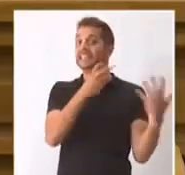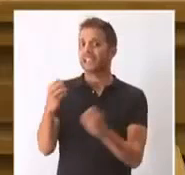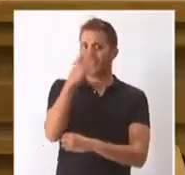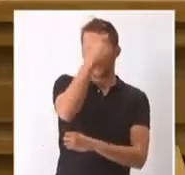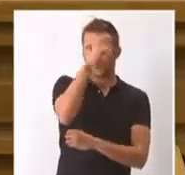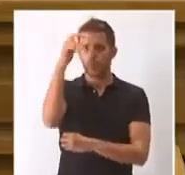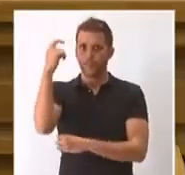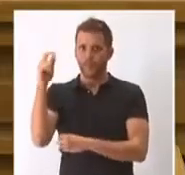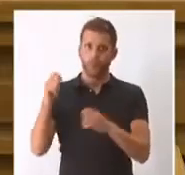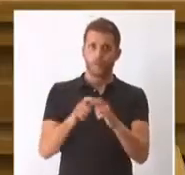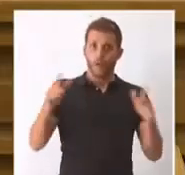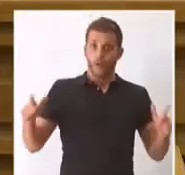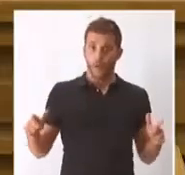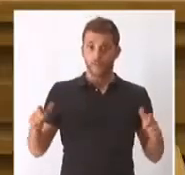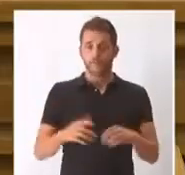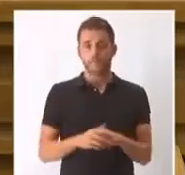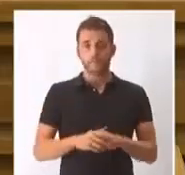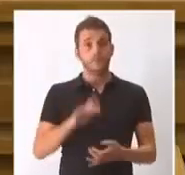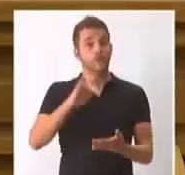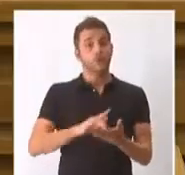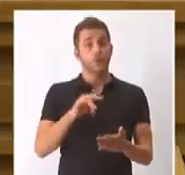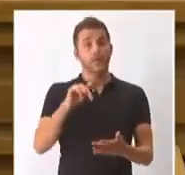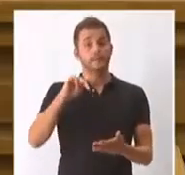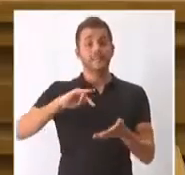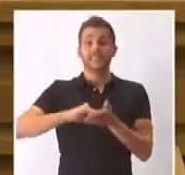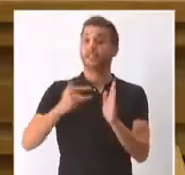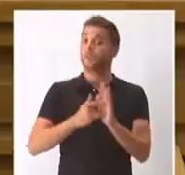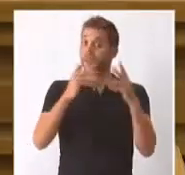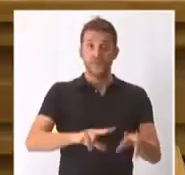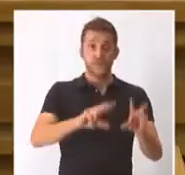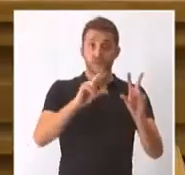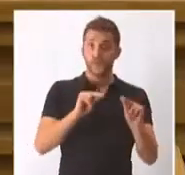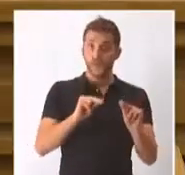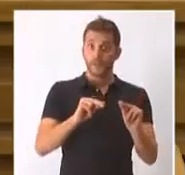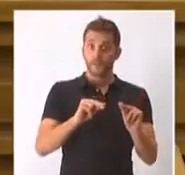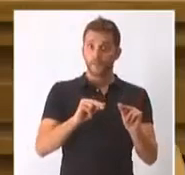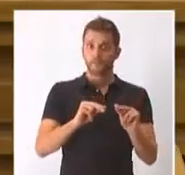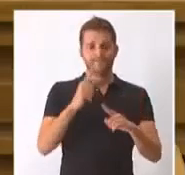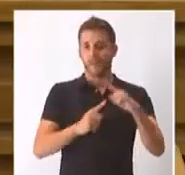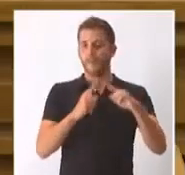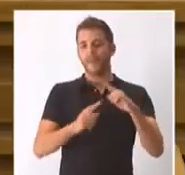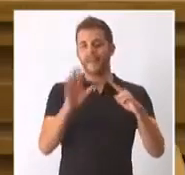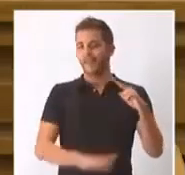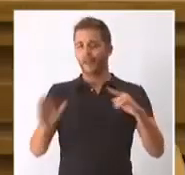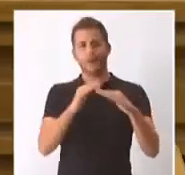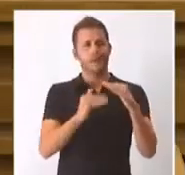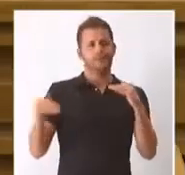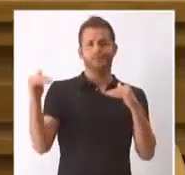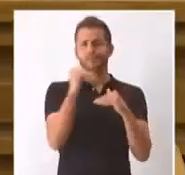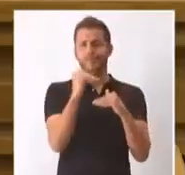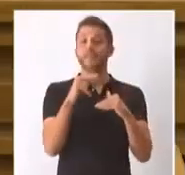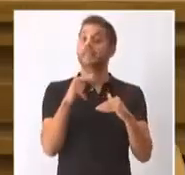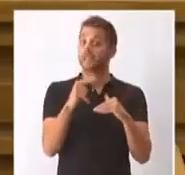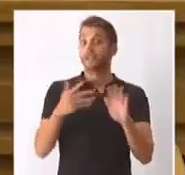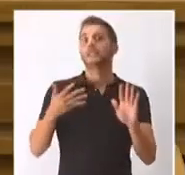autónoma vamos a quedar cuando terminemos este plan claramente por encima de la media nacional que ya por lo demás es una media